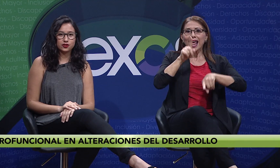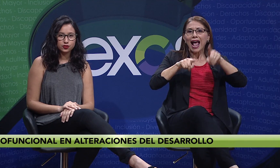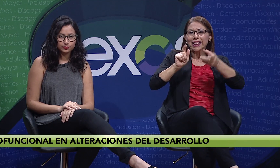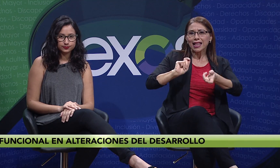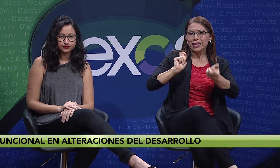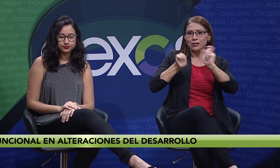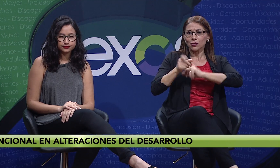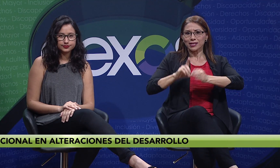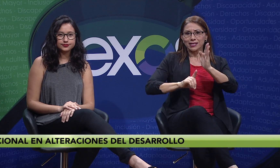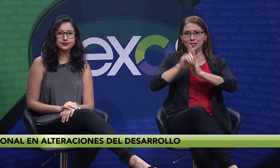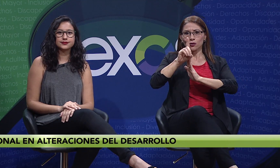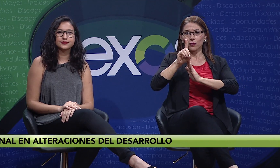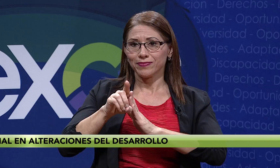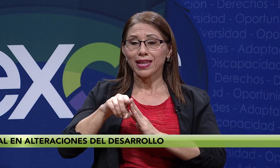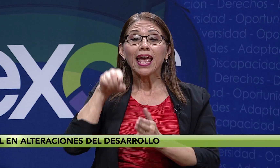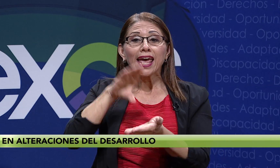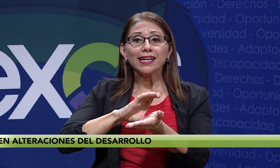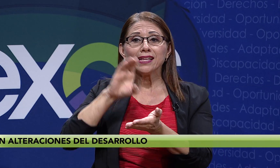del desarrollo.